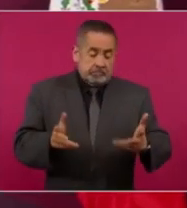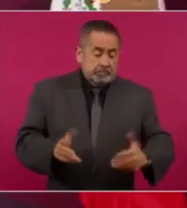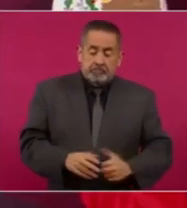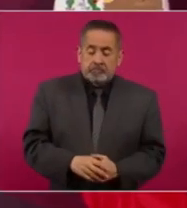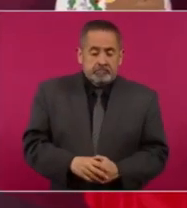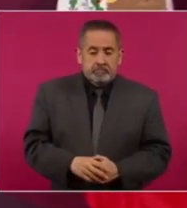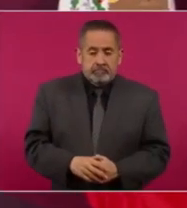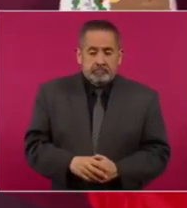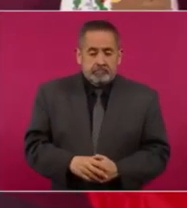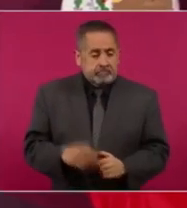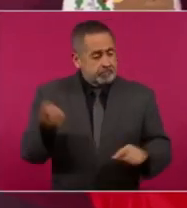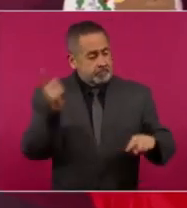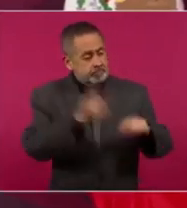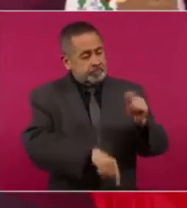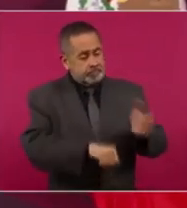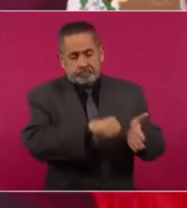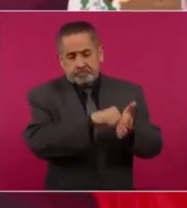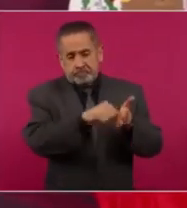que anule